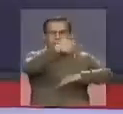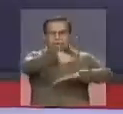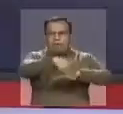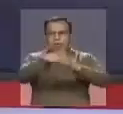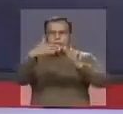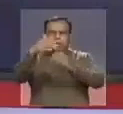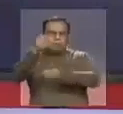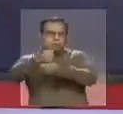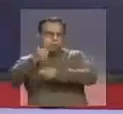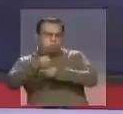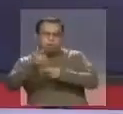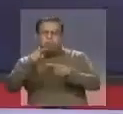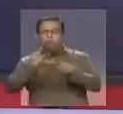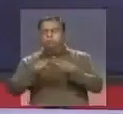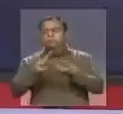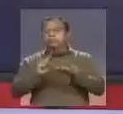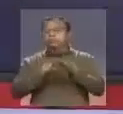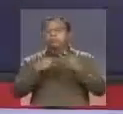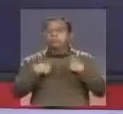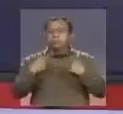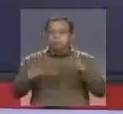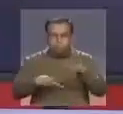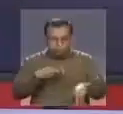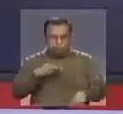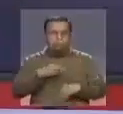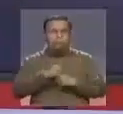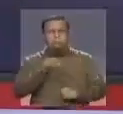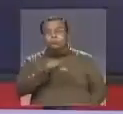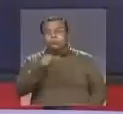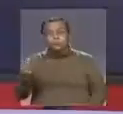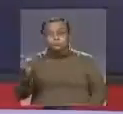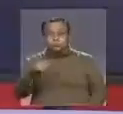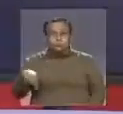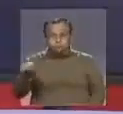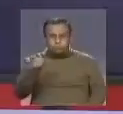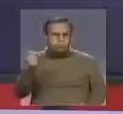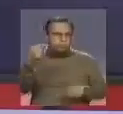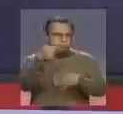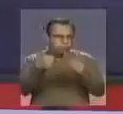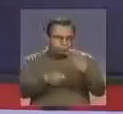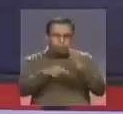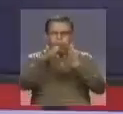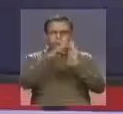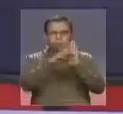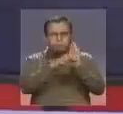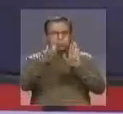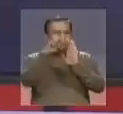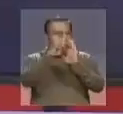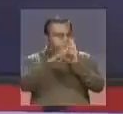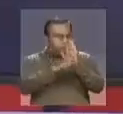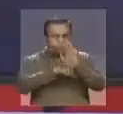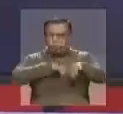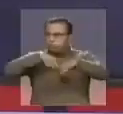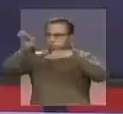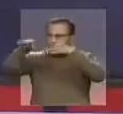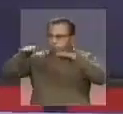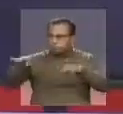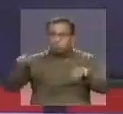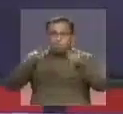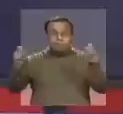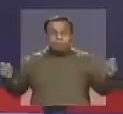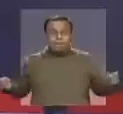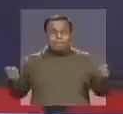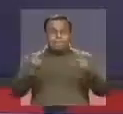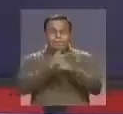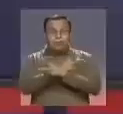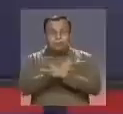en el trabajo, que si bien, aunque ya se han creado, digamos, distintos protocolos en cuanto a la violencia